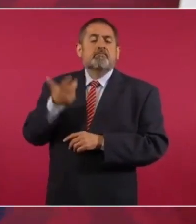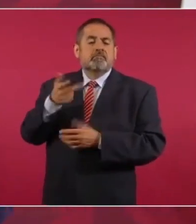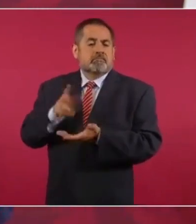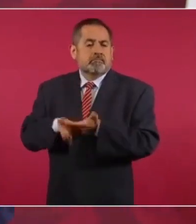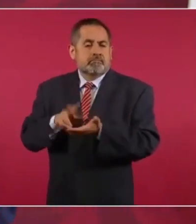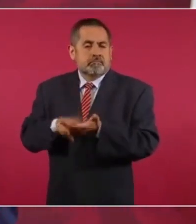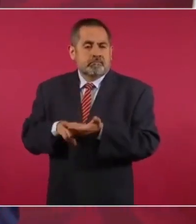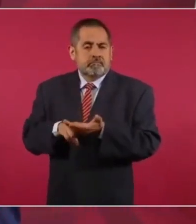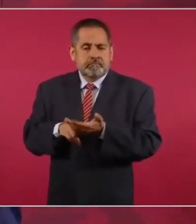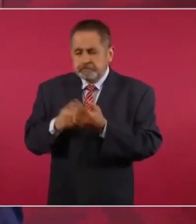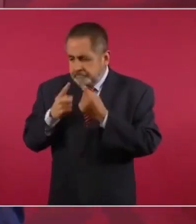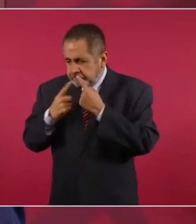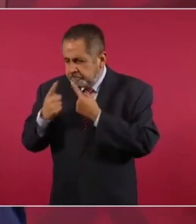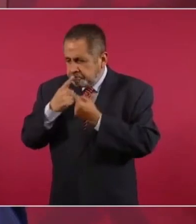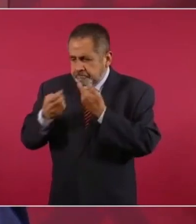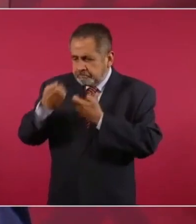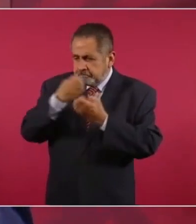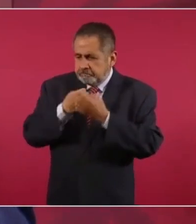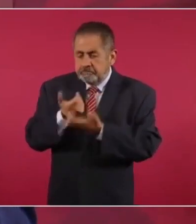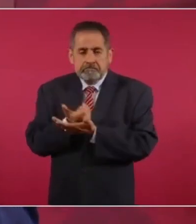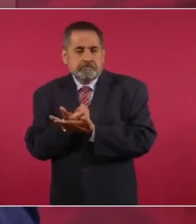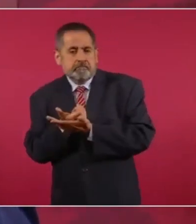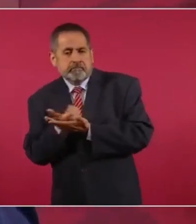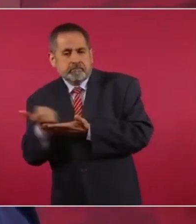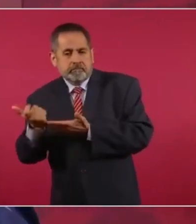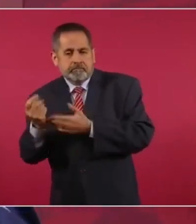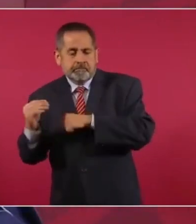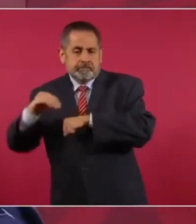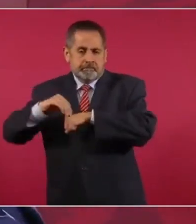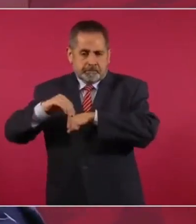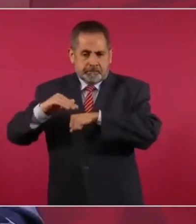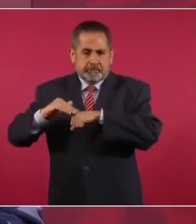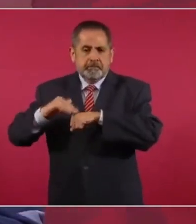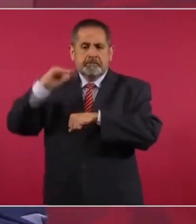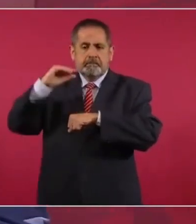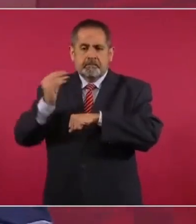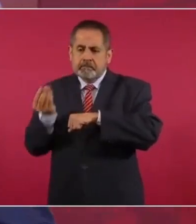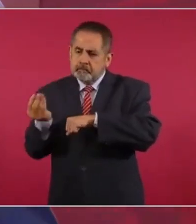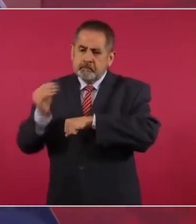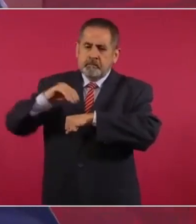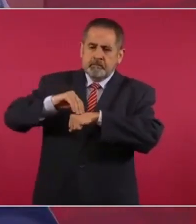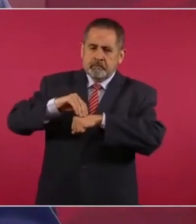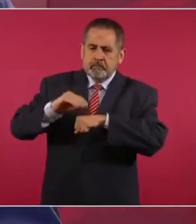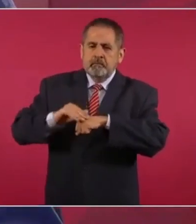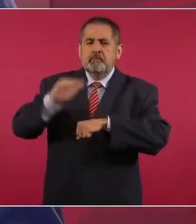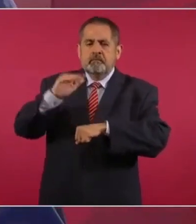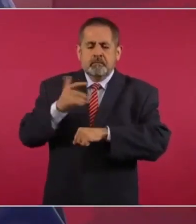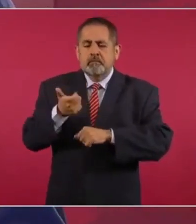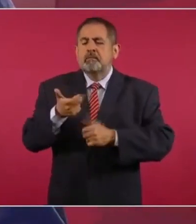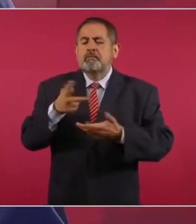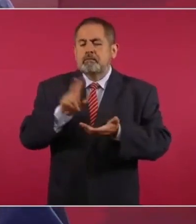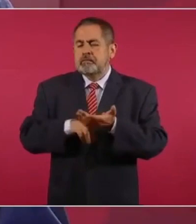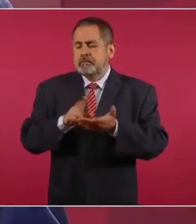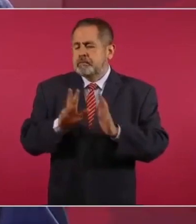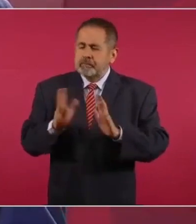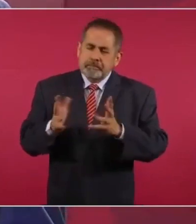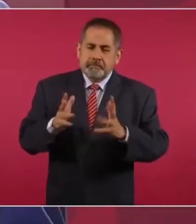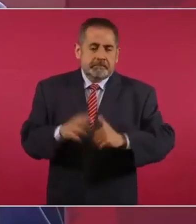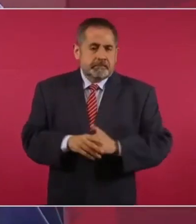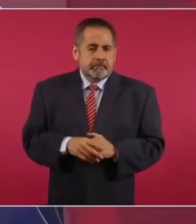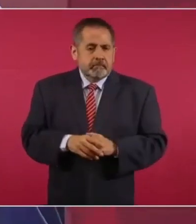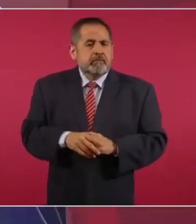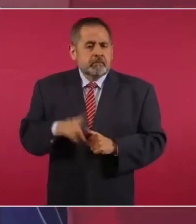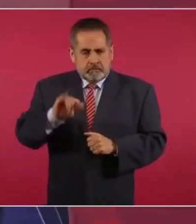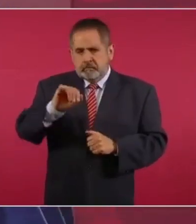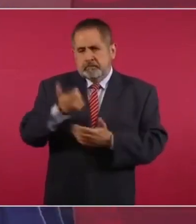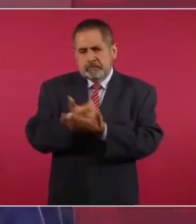al análisis sobre el aumento, el monto más que nada, porque sí va a haber